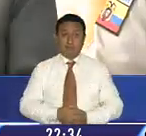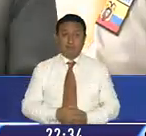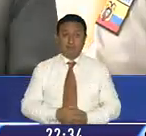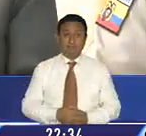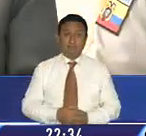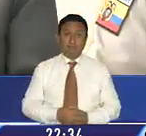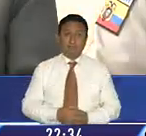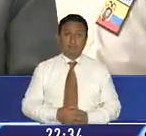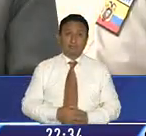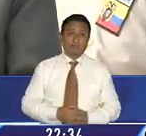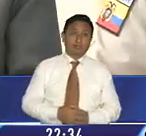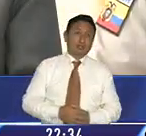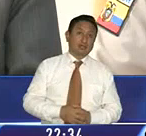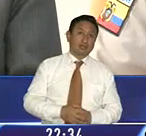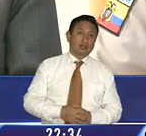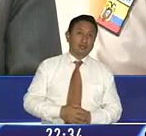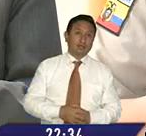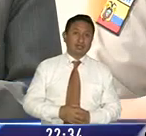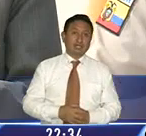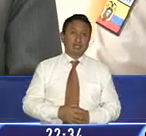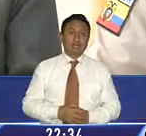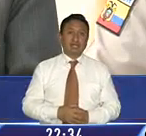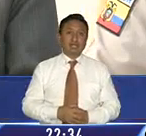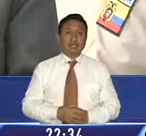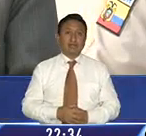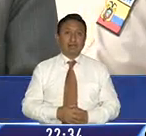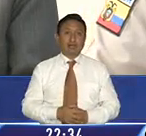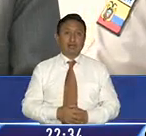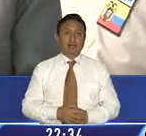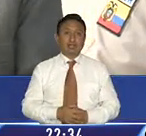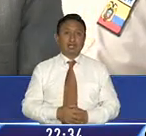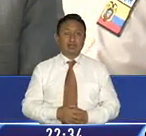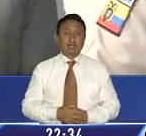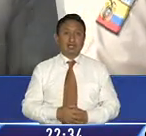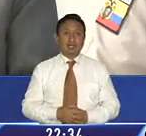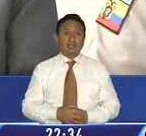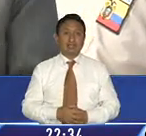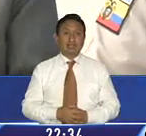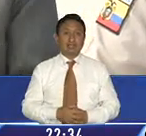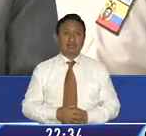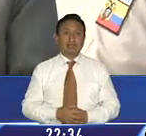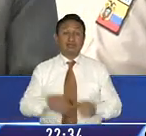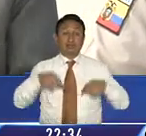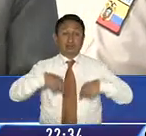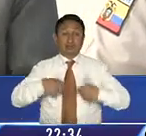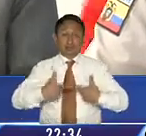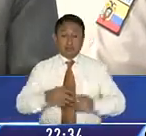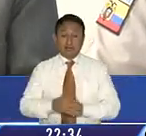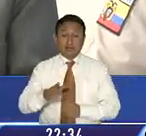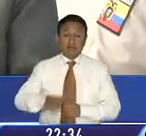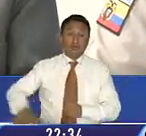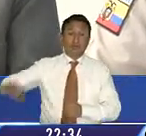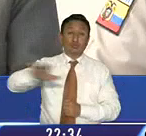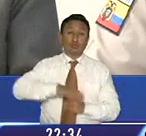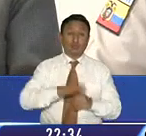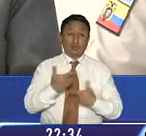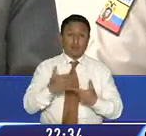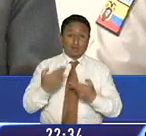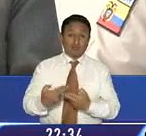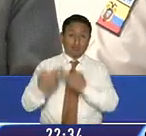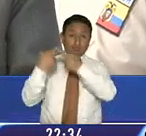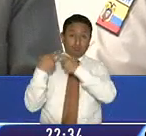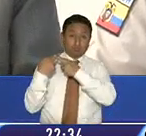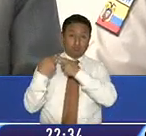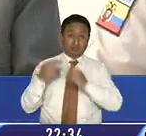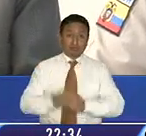esto vamos a disponer de 1.300 hombres, que son la Dirección Nacional de Control de Tránsito y Seguridad Vial, y vamos a estar en las zonas urbanas, donde mantenemos la competencia,